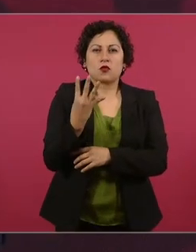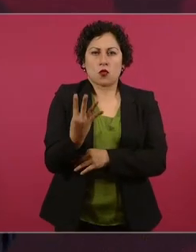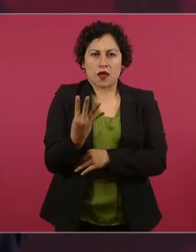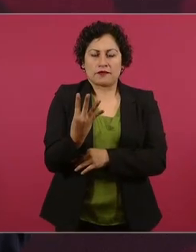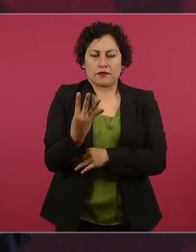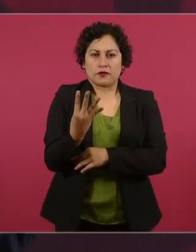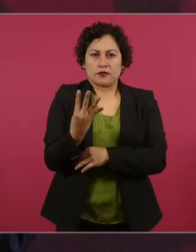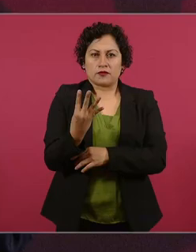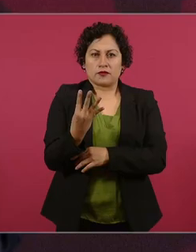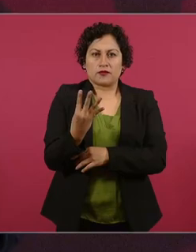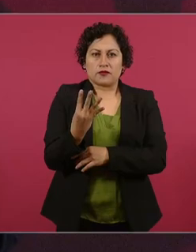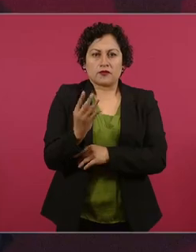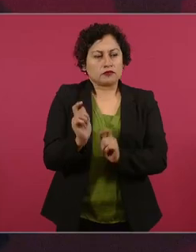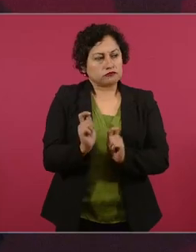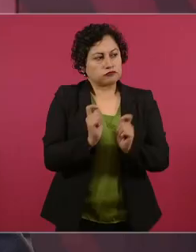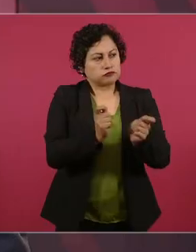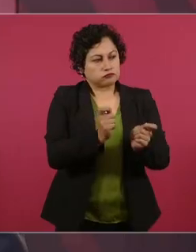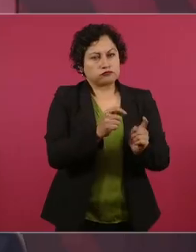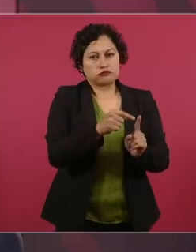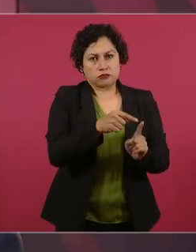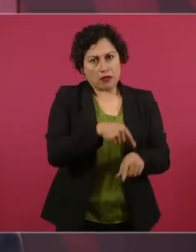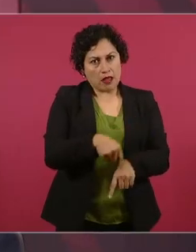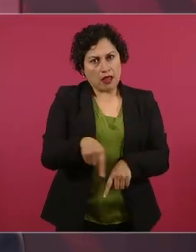1994, ir a buscar,